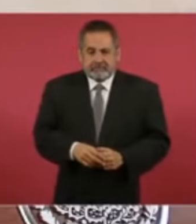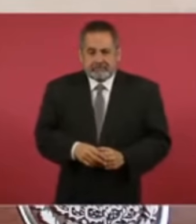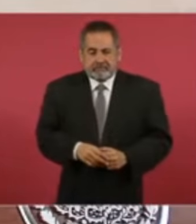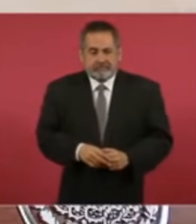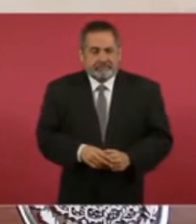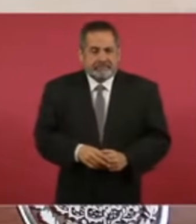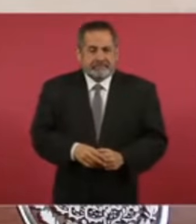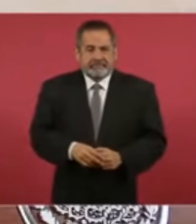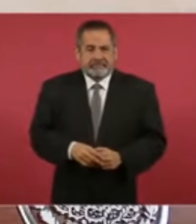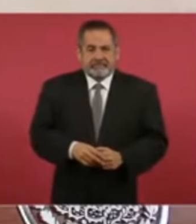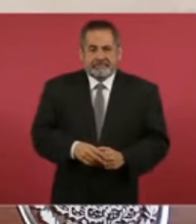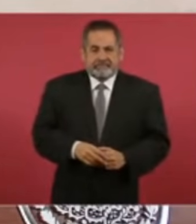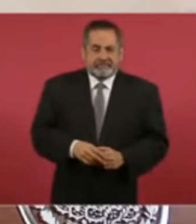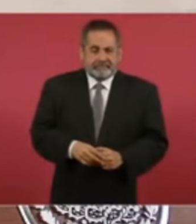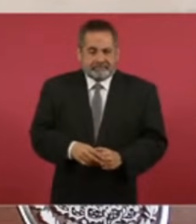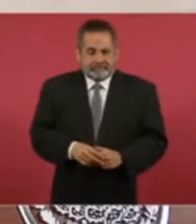hasta